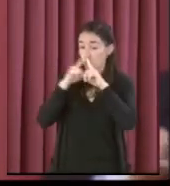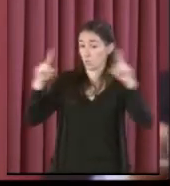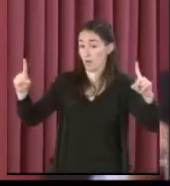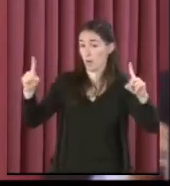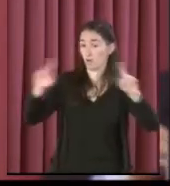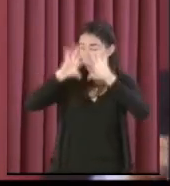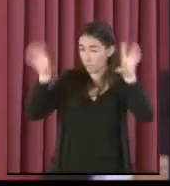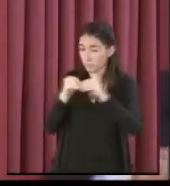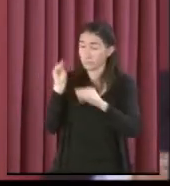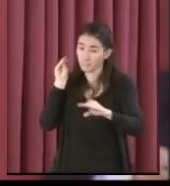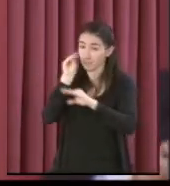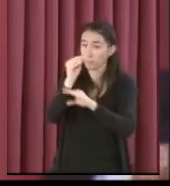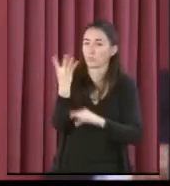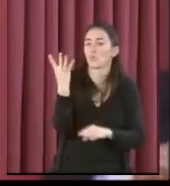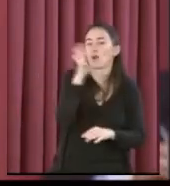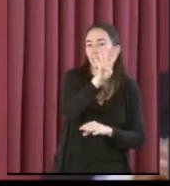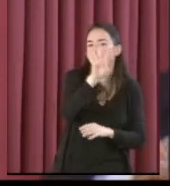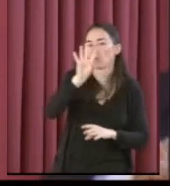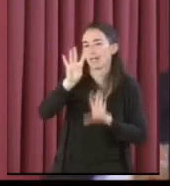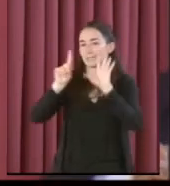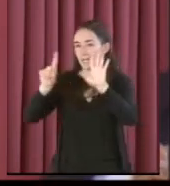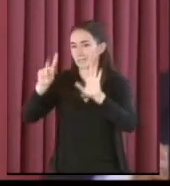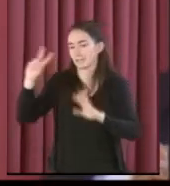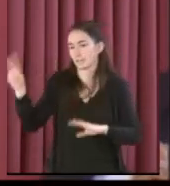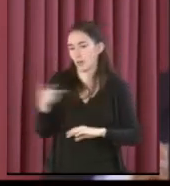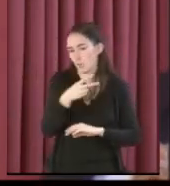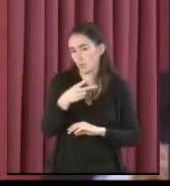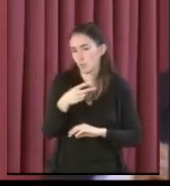se situó en 446 euros. Es decir,